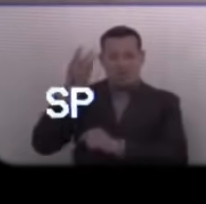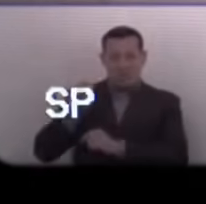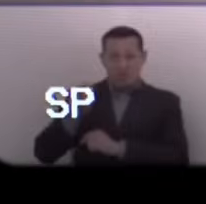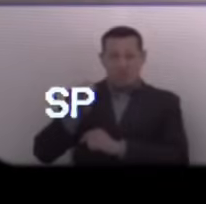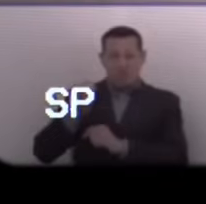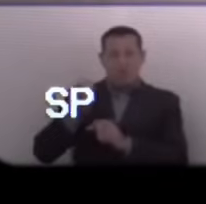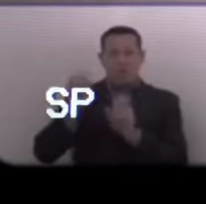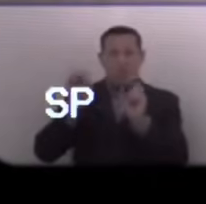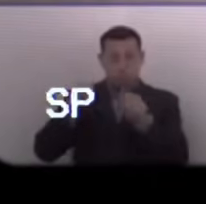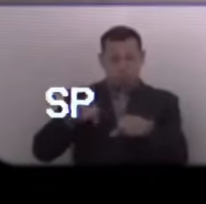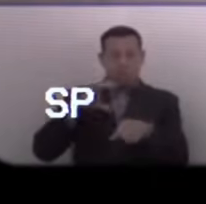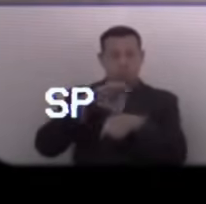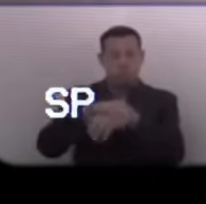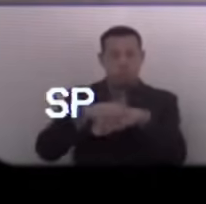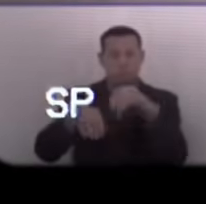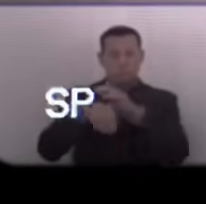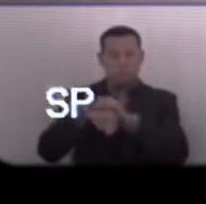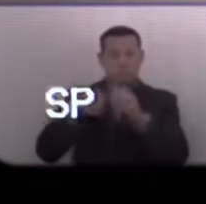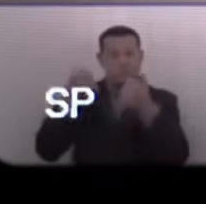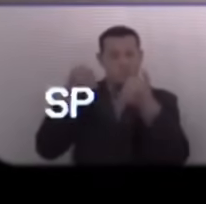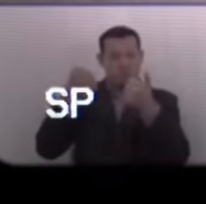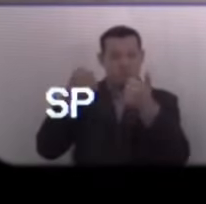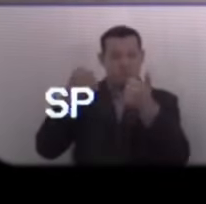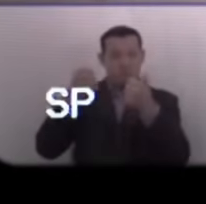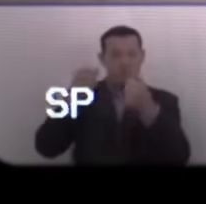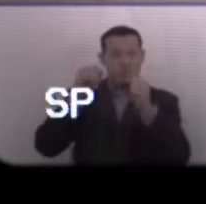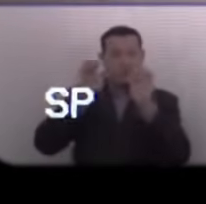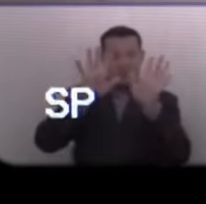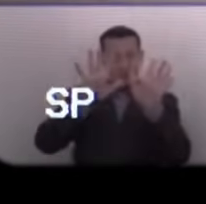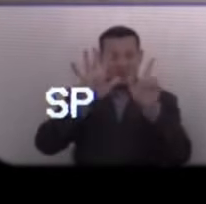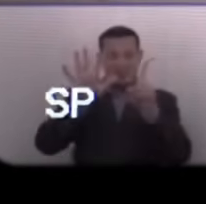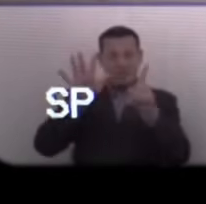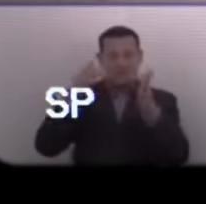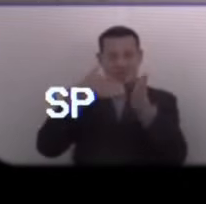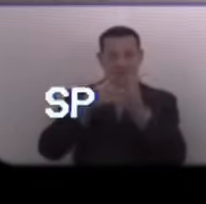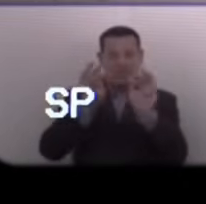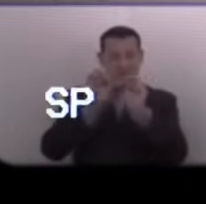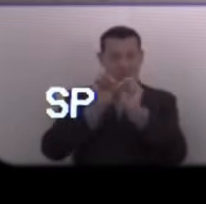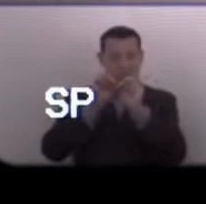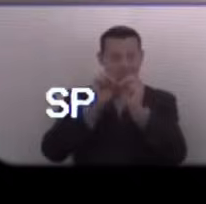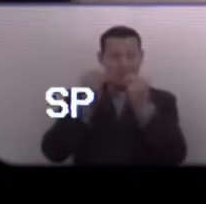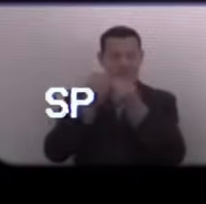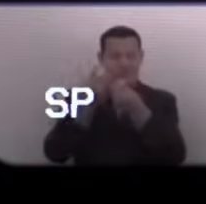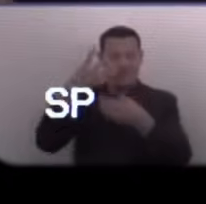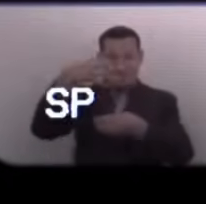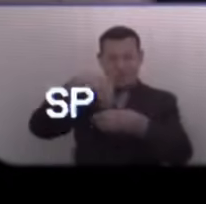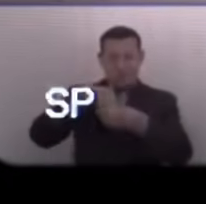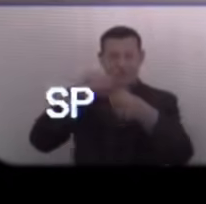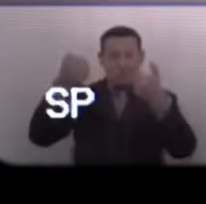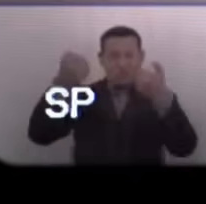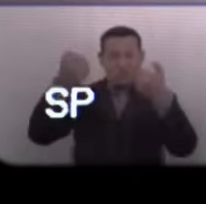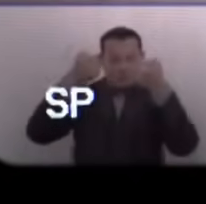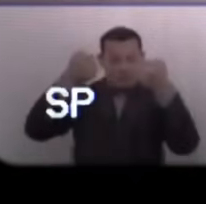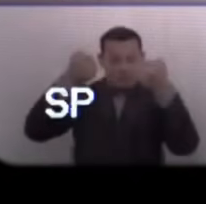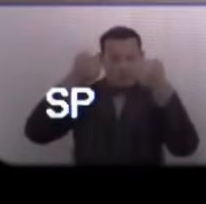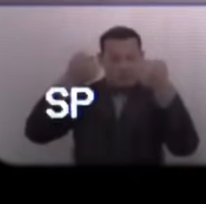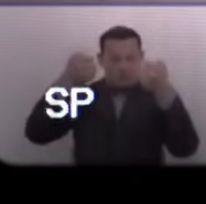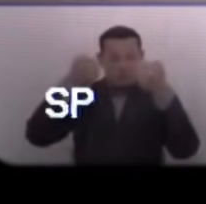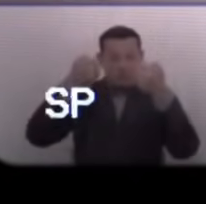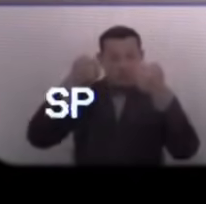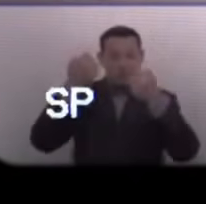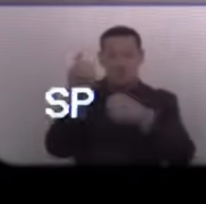ha dado la posibilidad de tener a más de 16.000 terroristas dentro de las cárceles.